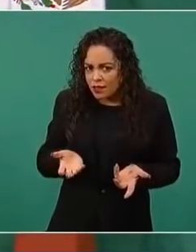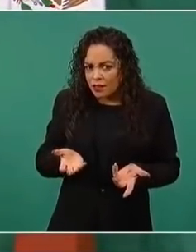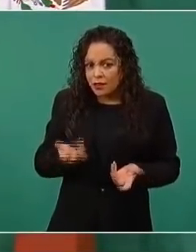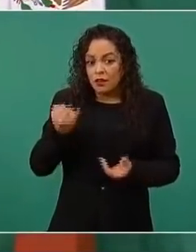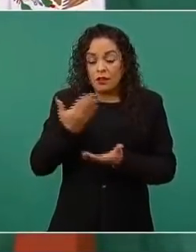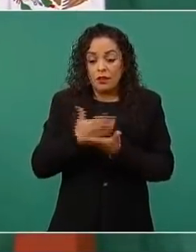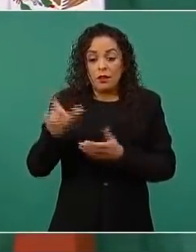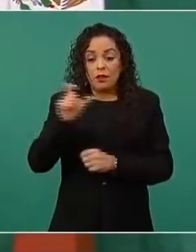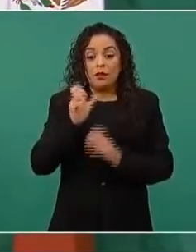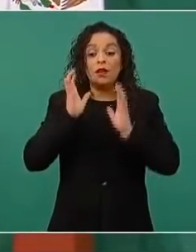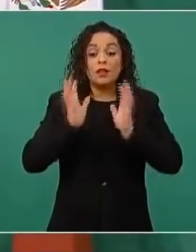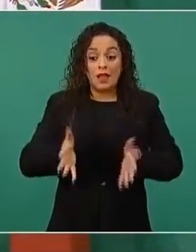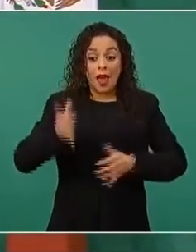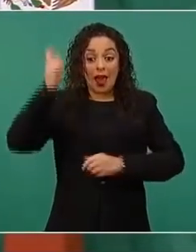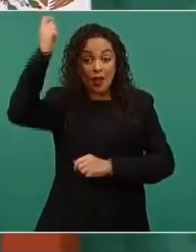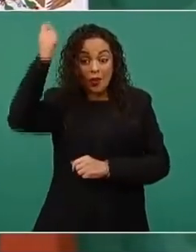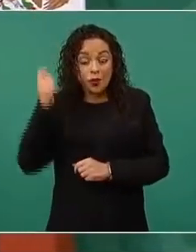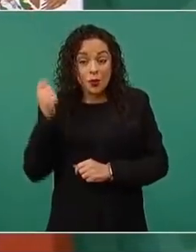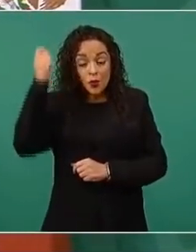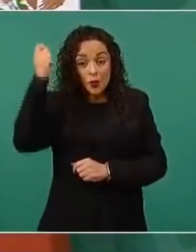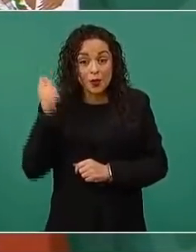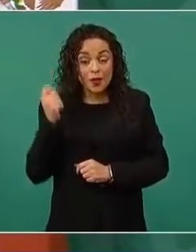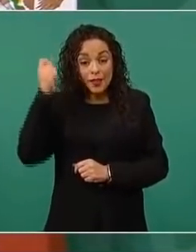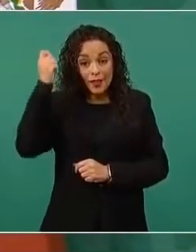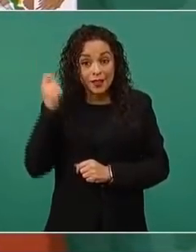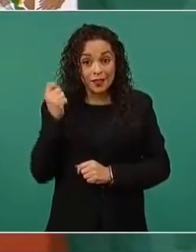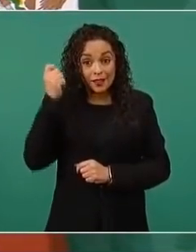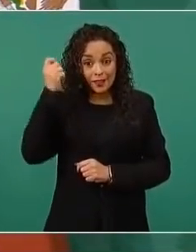jubilarse, se llevan